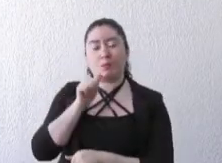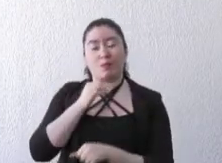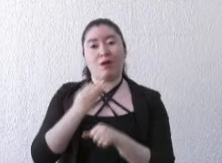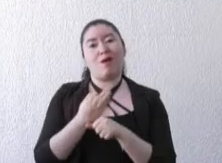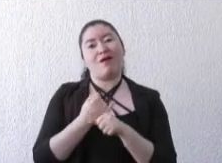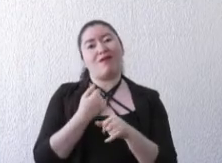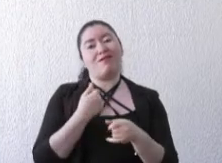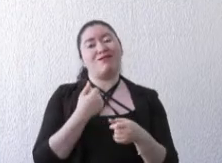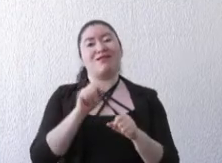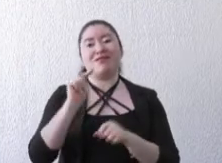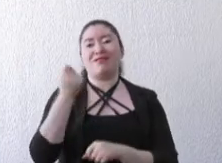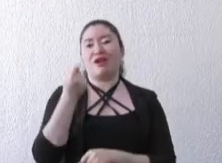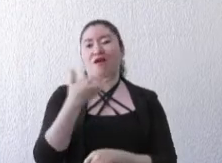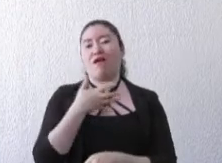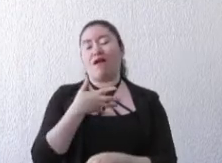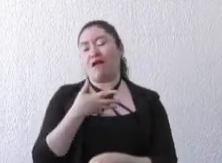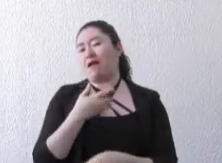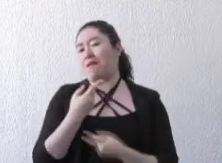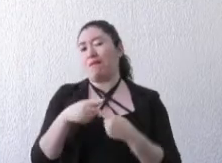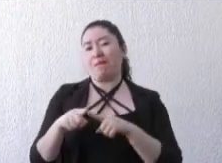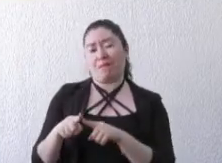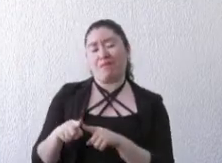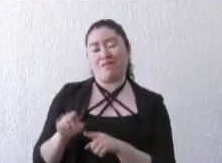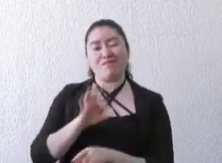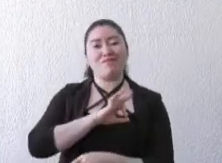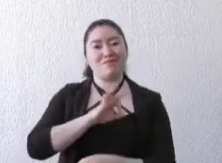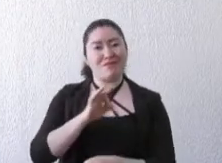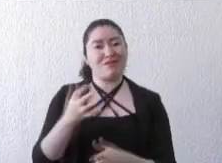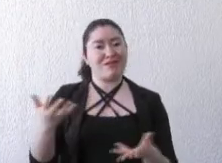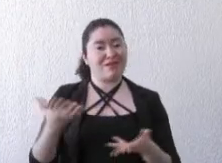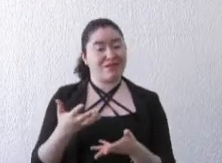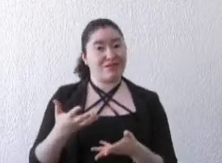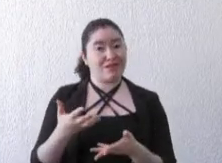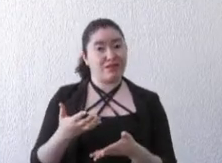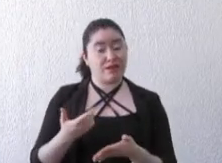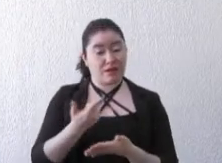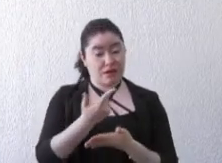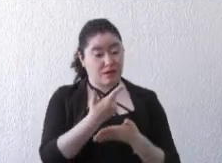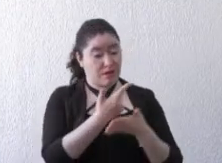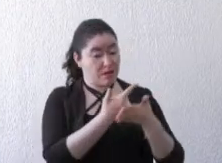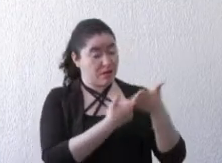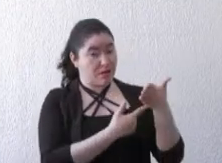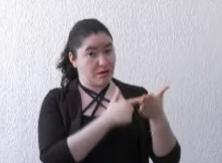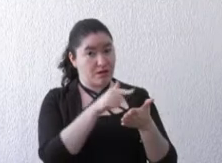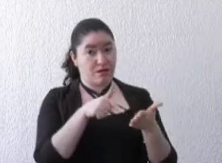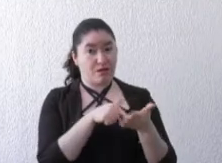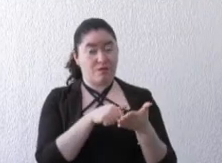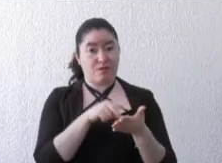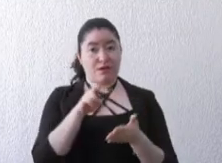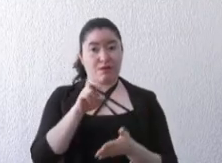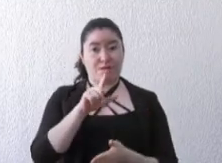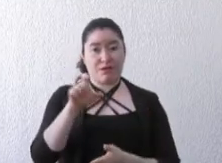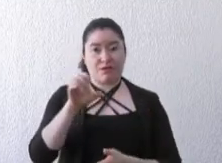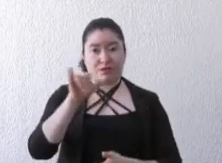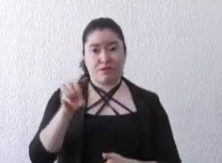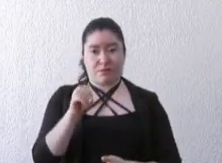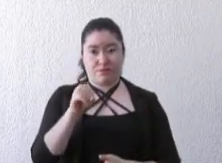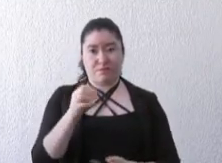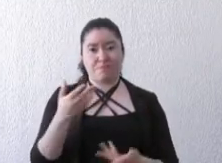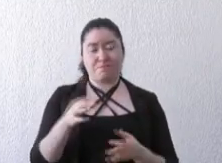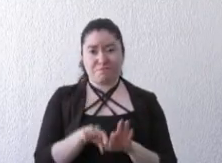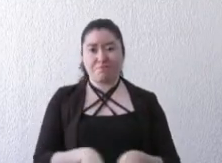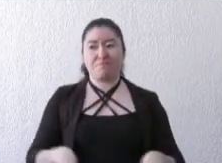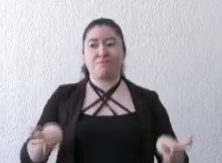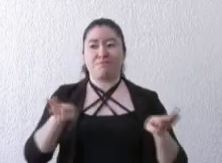tecnología que existe disponible. El centro de datos que vamos a tener en Vallejo va a ser muy importante para ello y nos va a